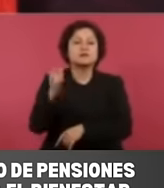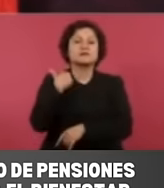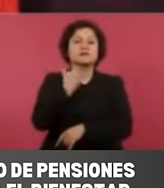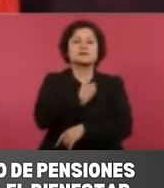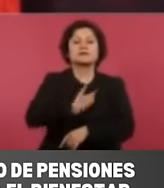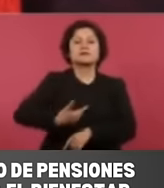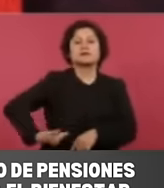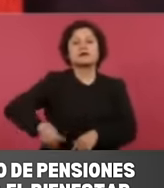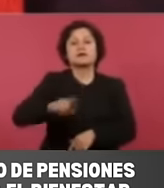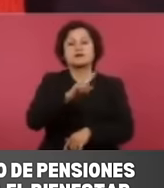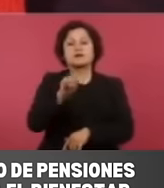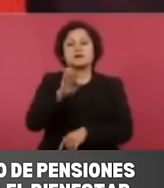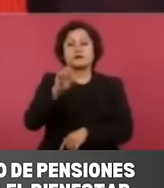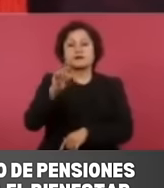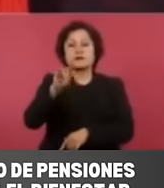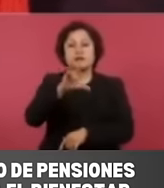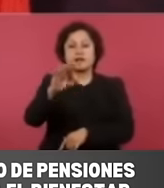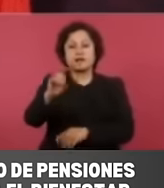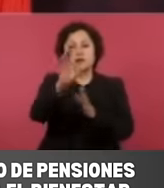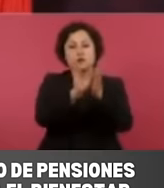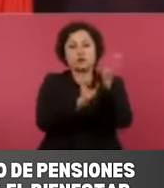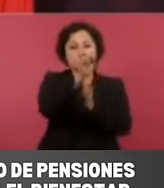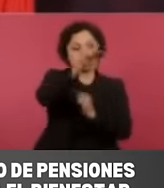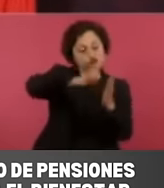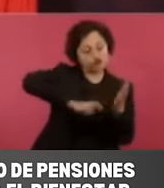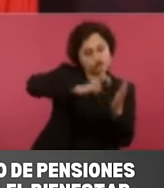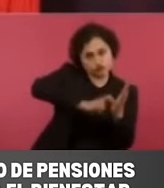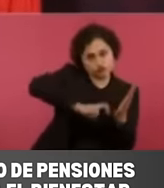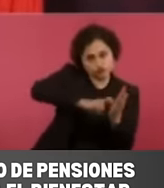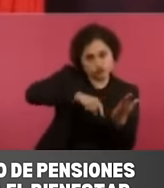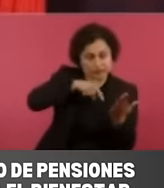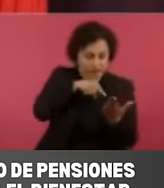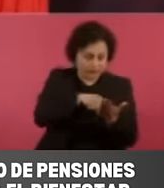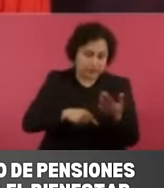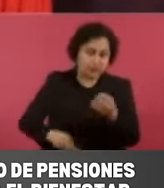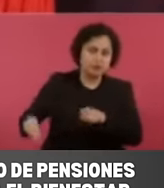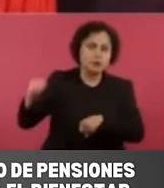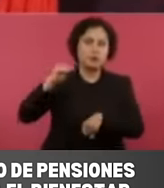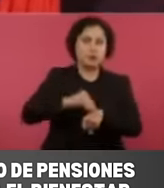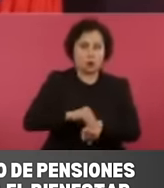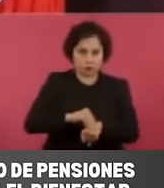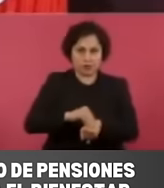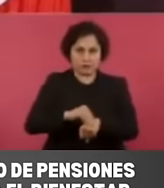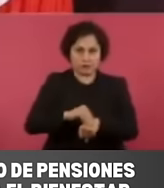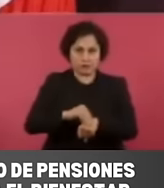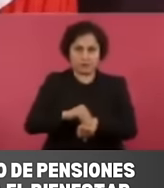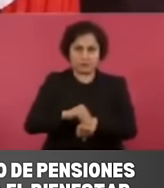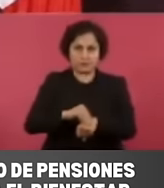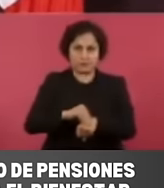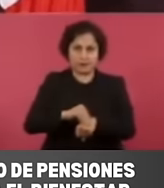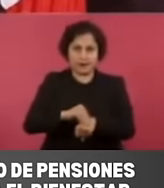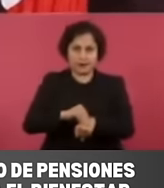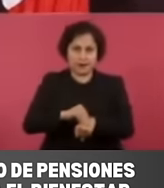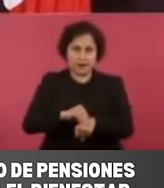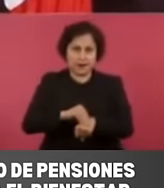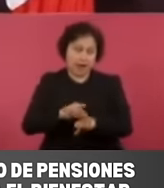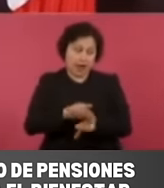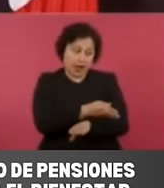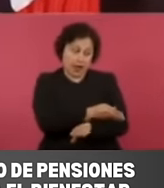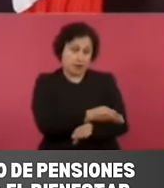la ley, reforma la Constitución para que ese trabajador, en vez de recibir los 10,000